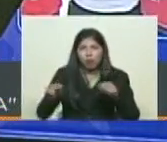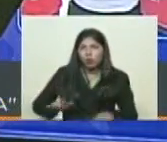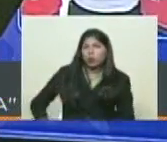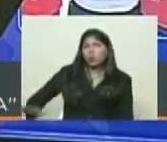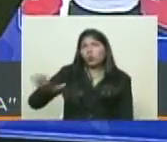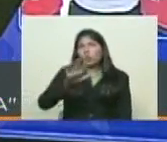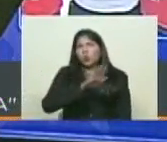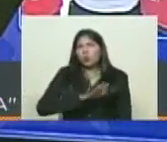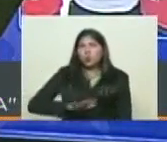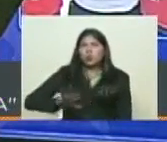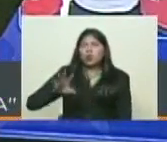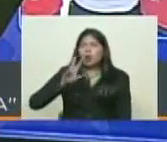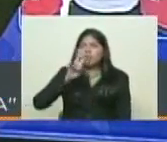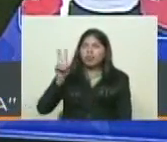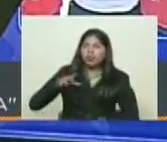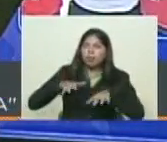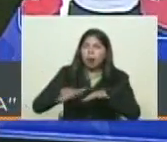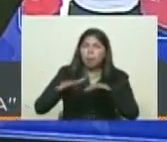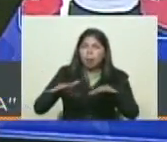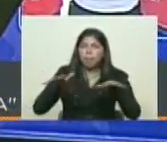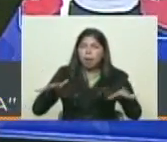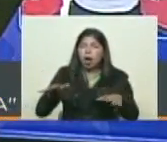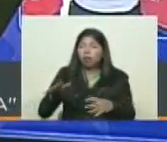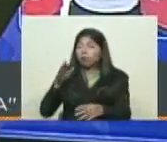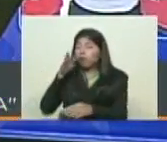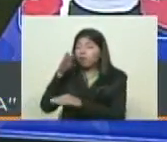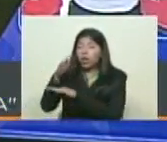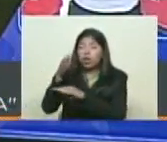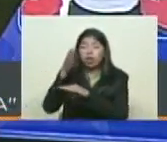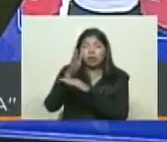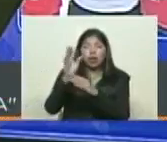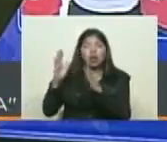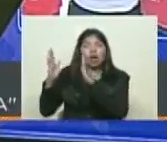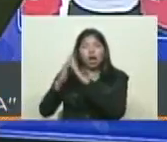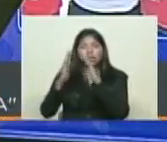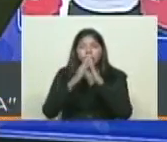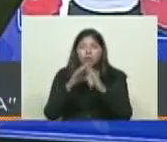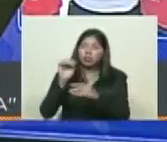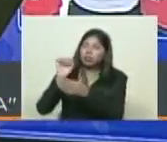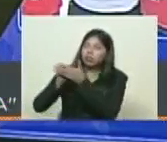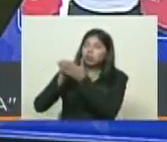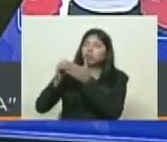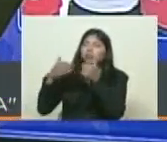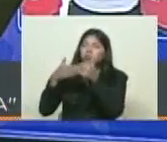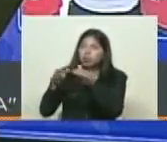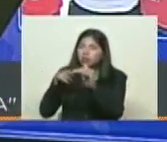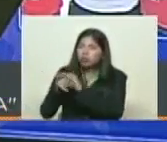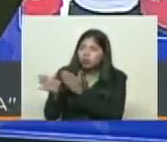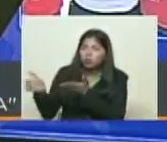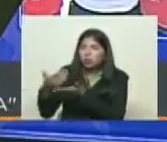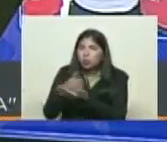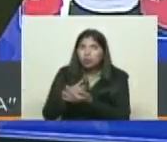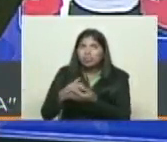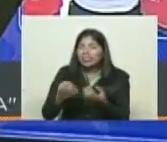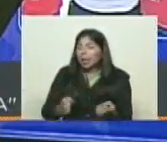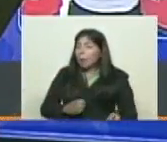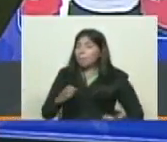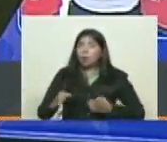territorio nacional desplegados, visitando casa a casa, presidente. Y bueno, teniendo